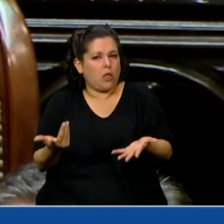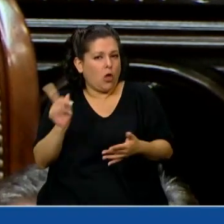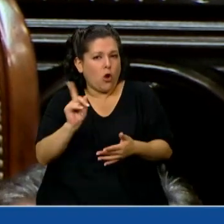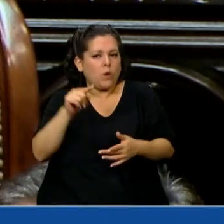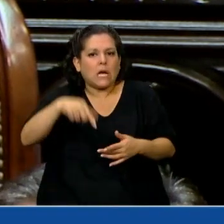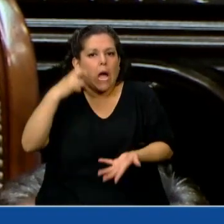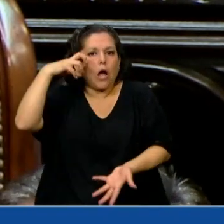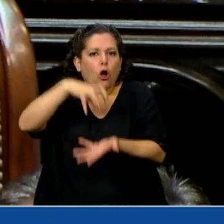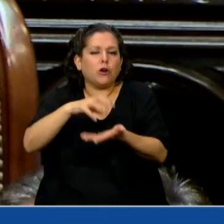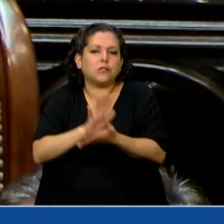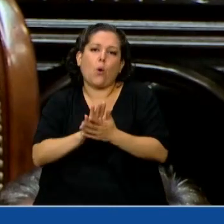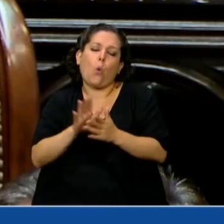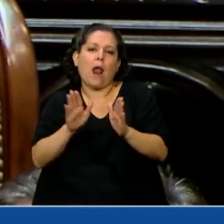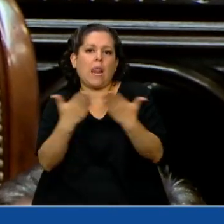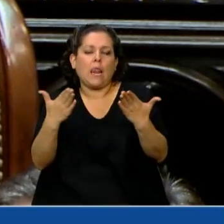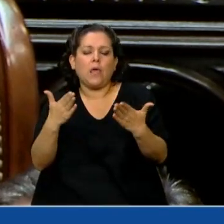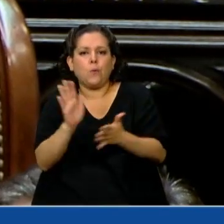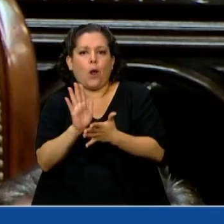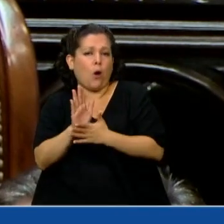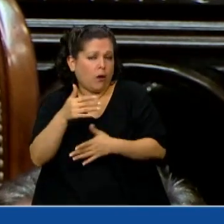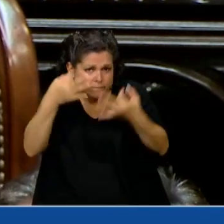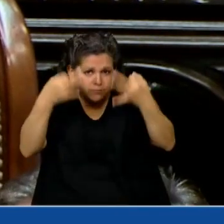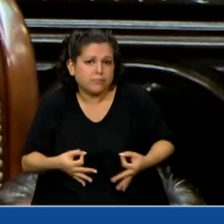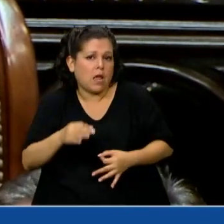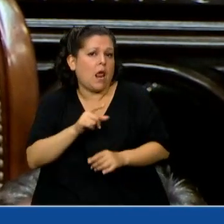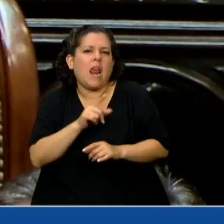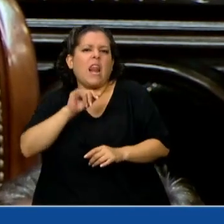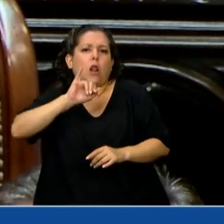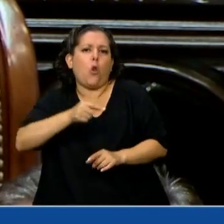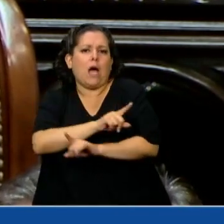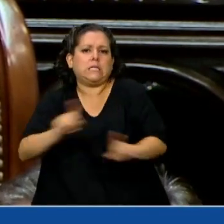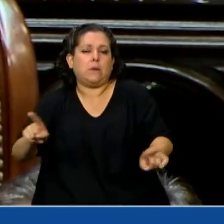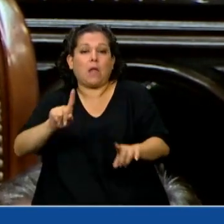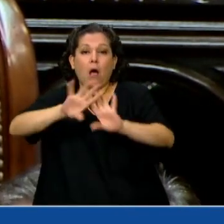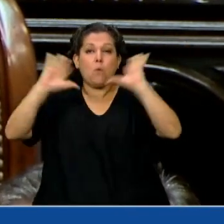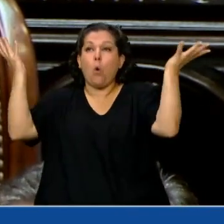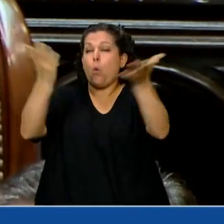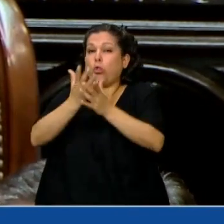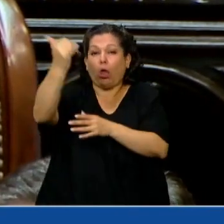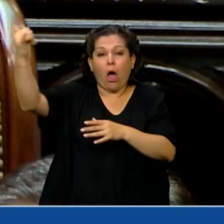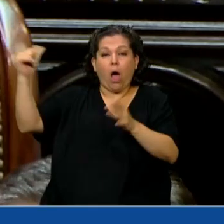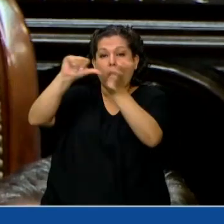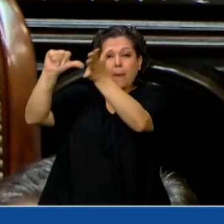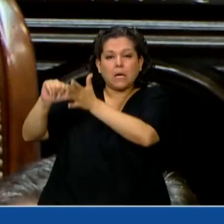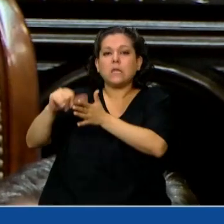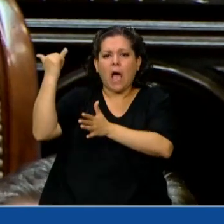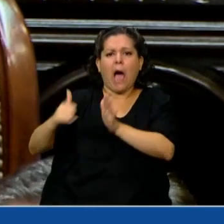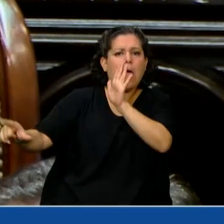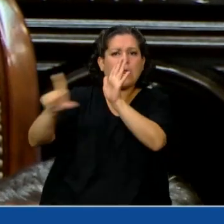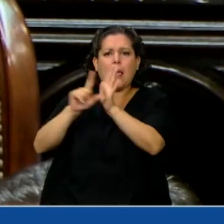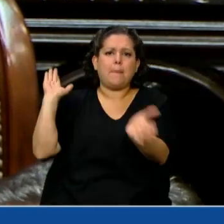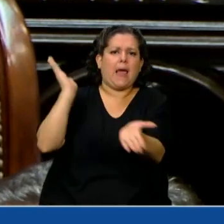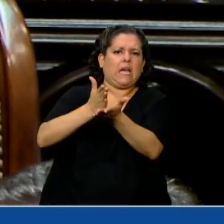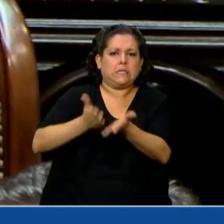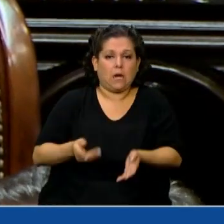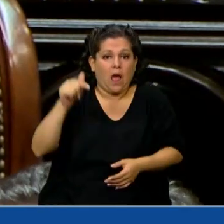se apañe a un panfleto negacionista. Negacionismo, no. En otros países del mundo tienen hasta legislación para